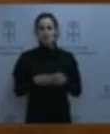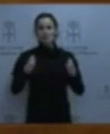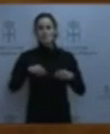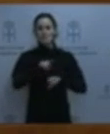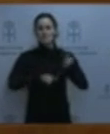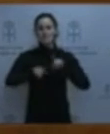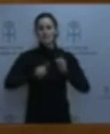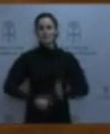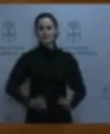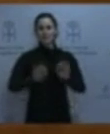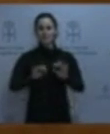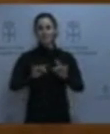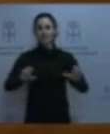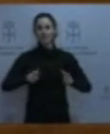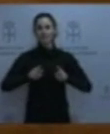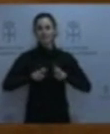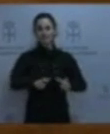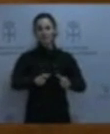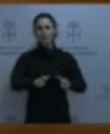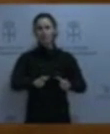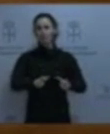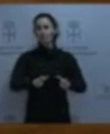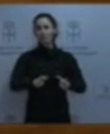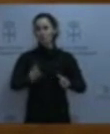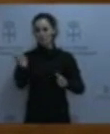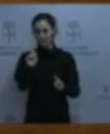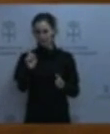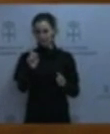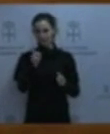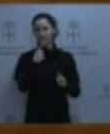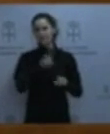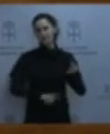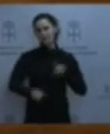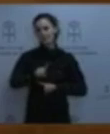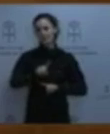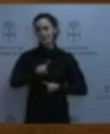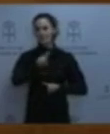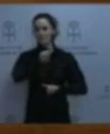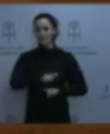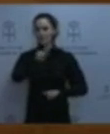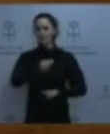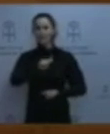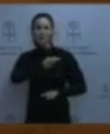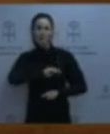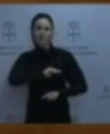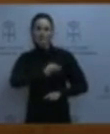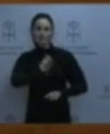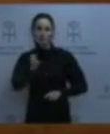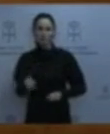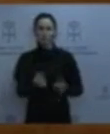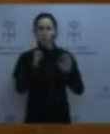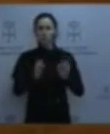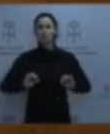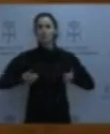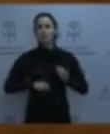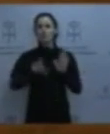es exclusivo de un sector determinado, sino que es un problema que tiene bastantes similitudes con otros. Hoy traemos aquí una iniciativa